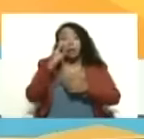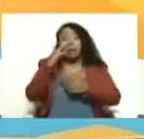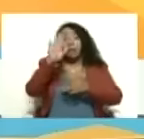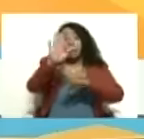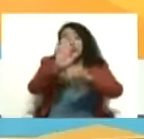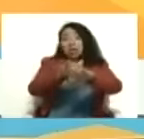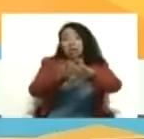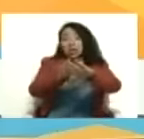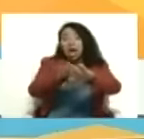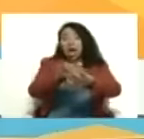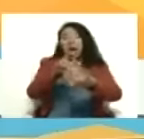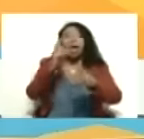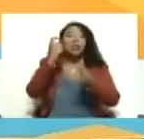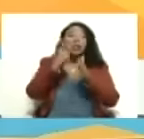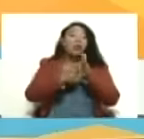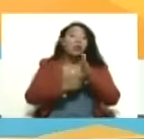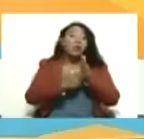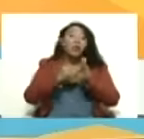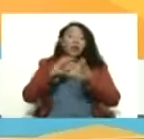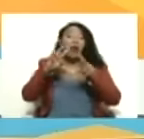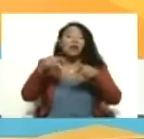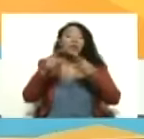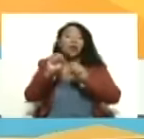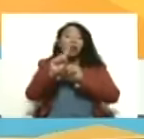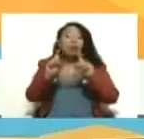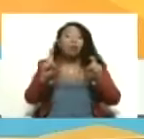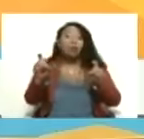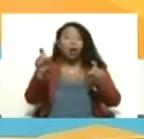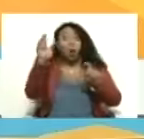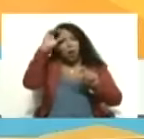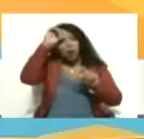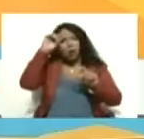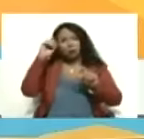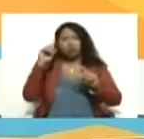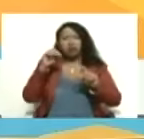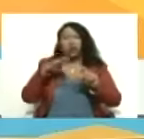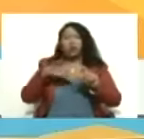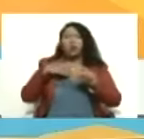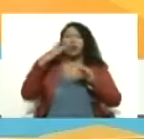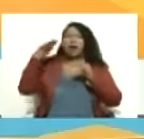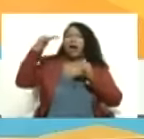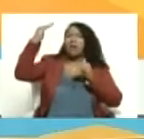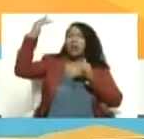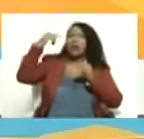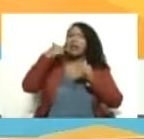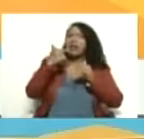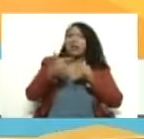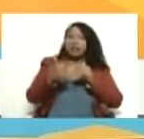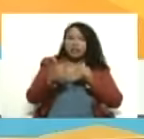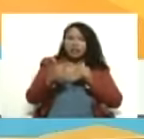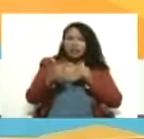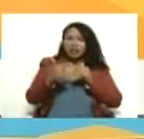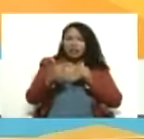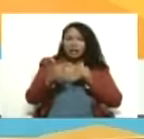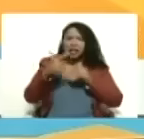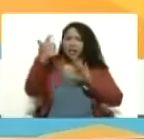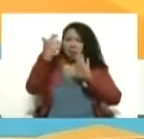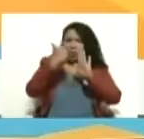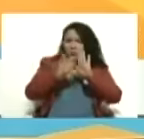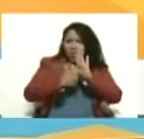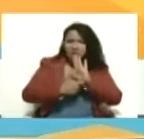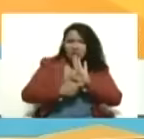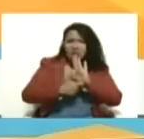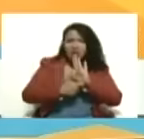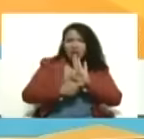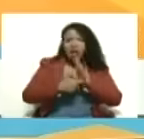prohibida está prohibido el referendo consultivo entonces puede venir un tribunal extranjero Y decir están prohibidas las elecciones presidenciales